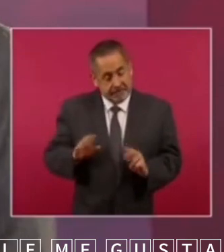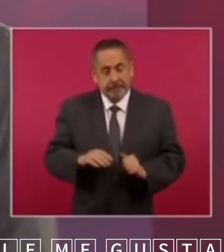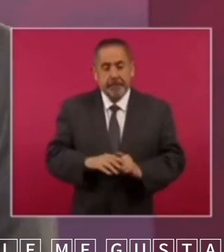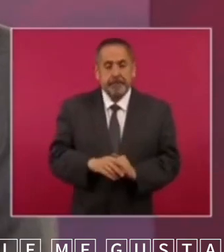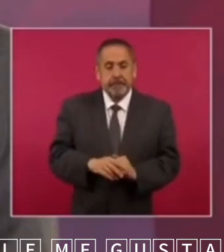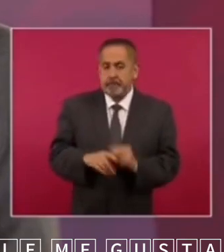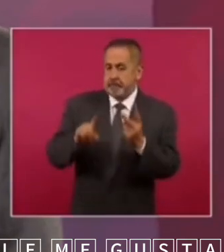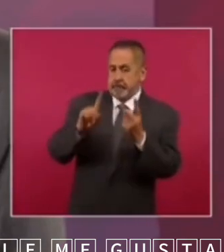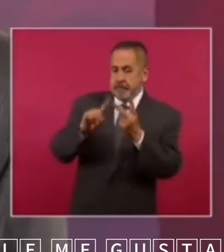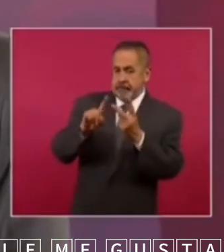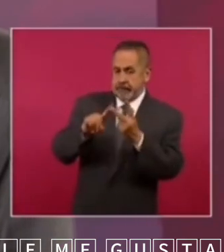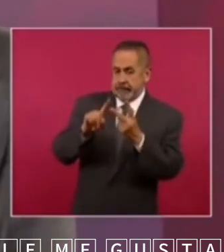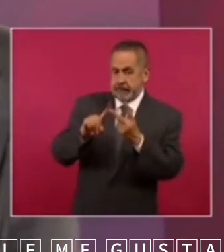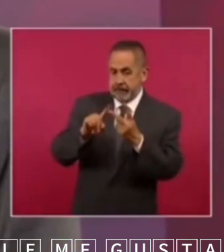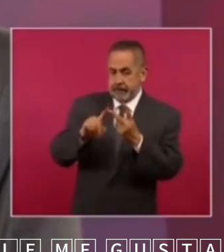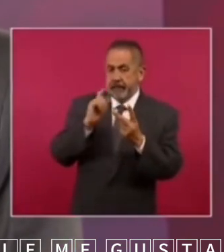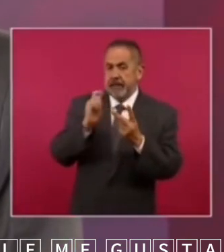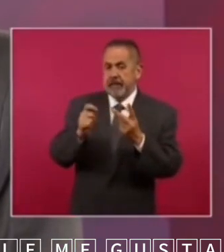Lo segundo es